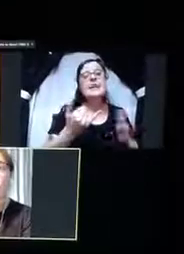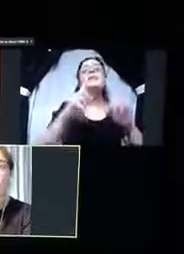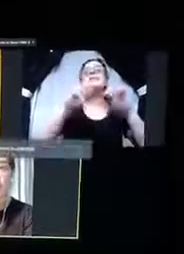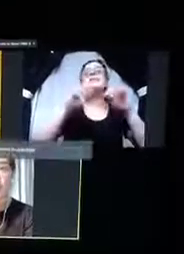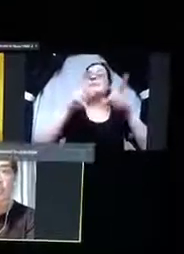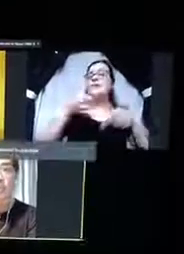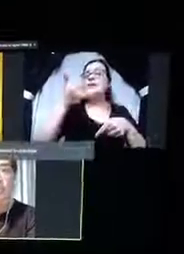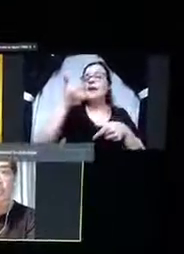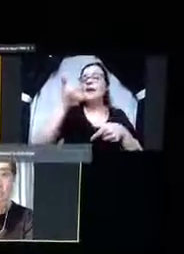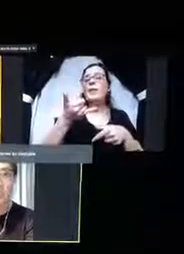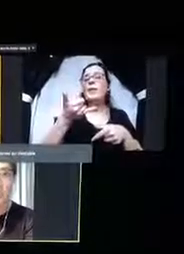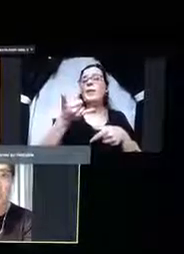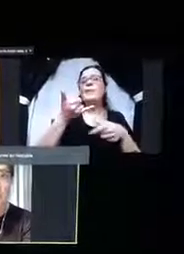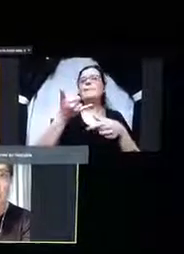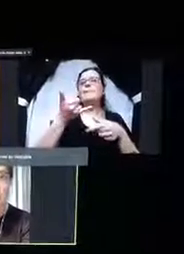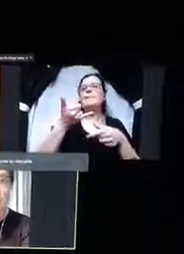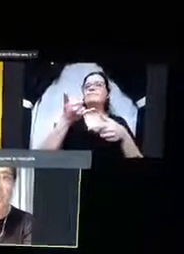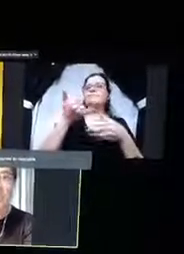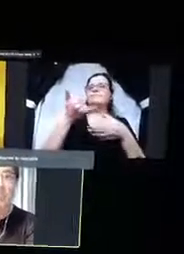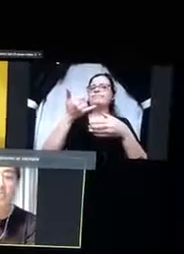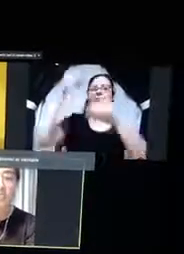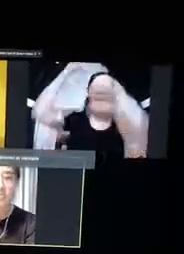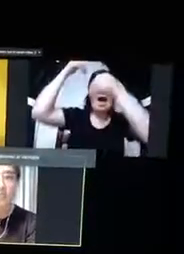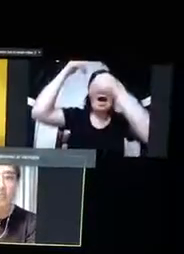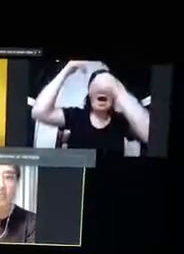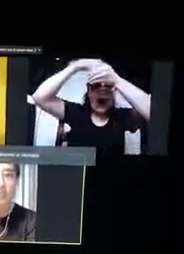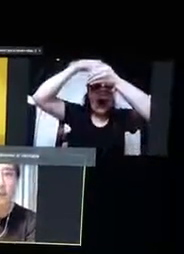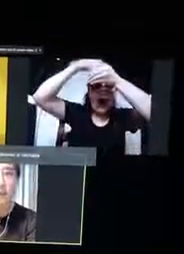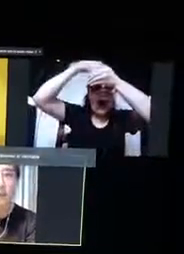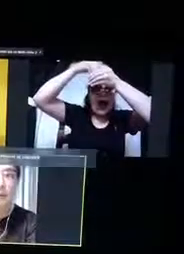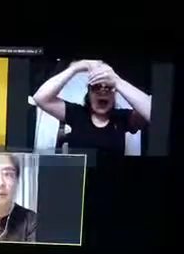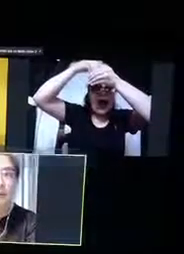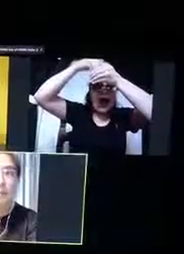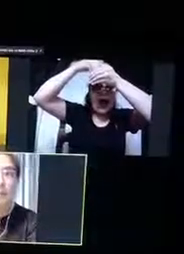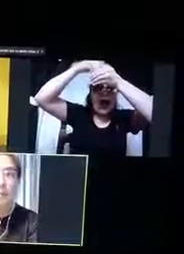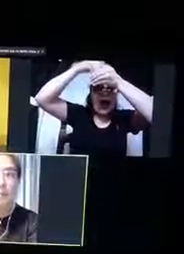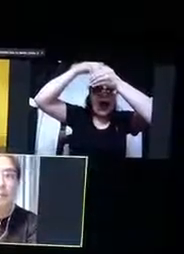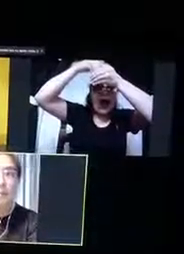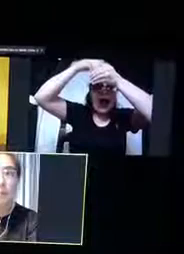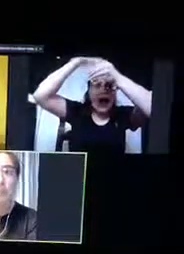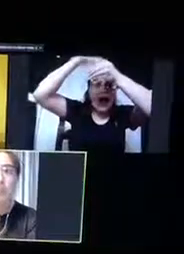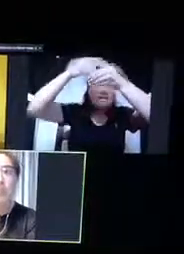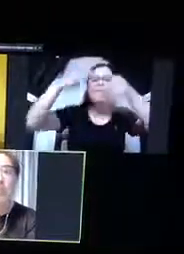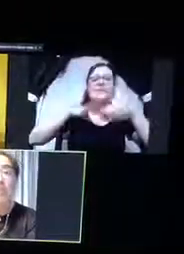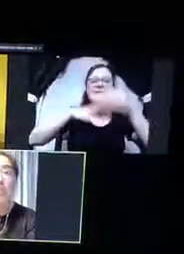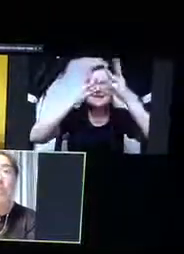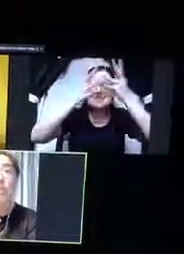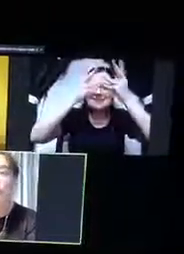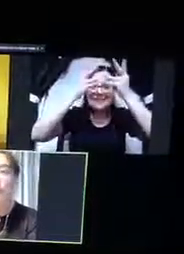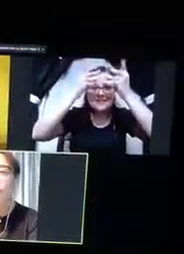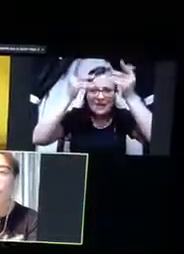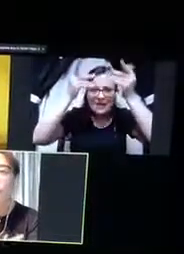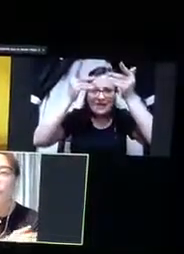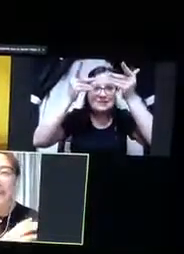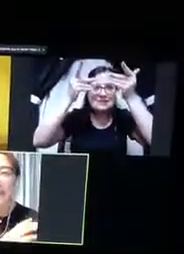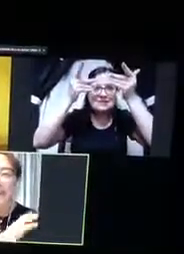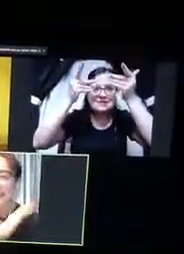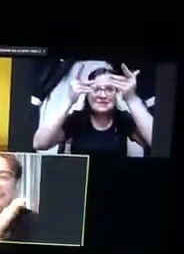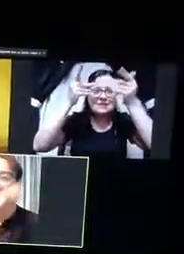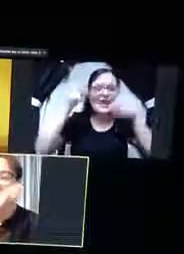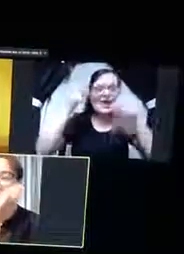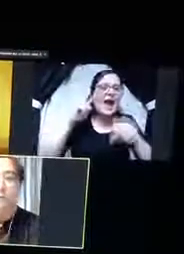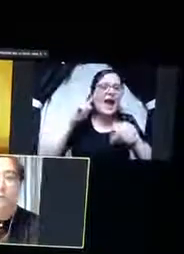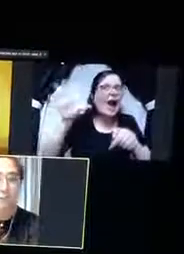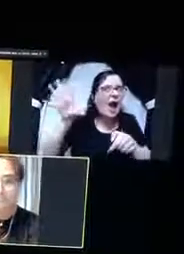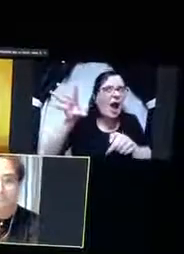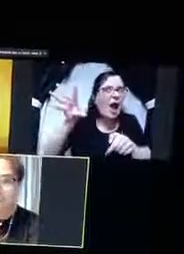Recordemos que hay toda una importancia en todo lo que es la integración sensorial, porque acá tenemos la audición, que